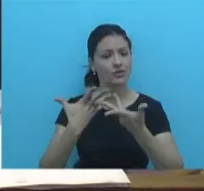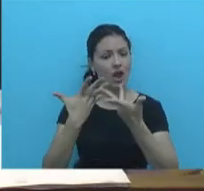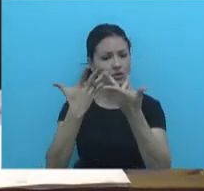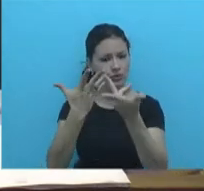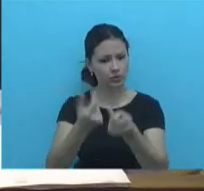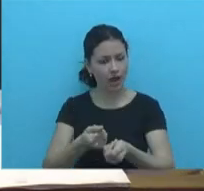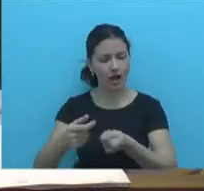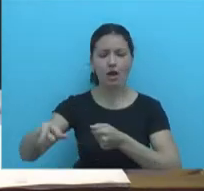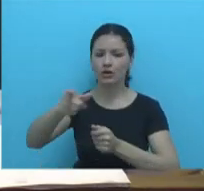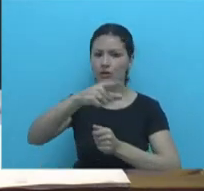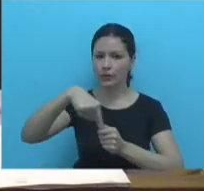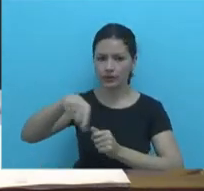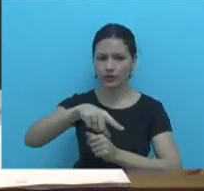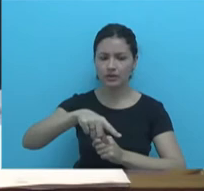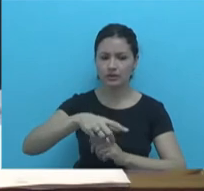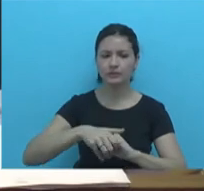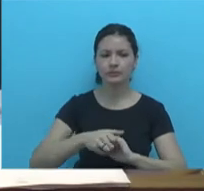guiaron